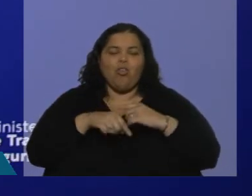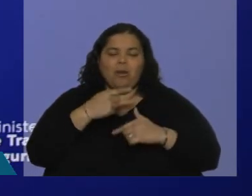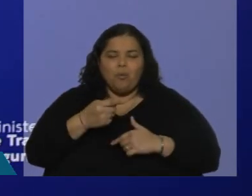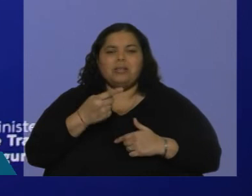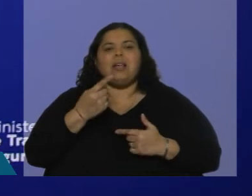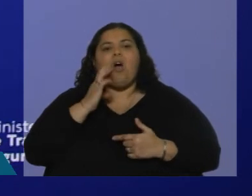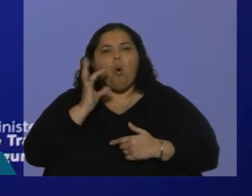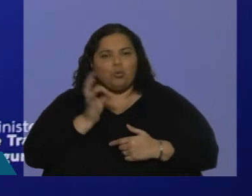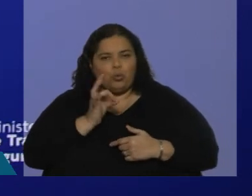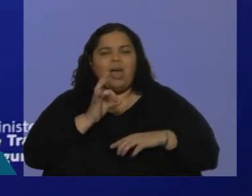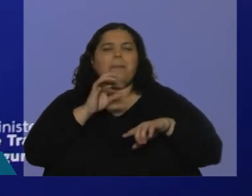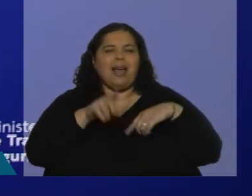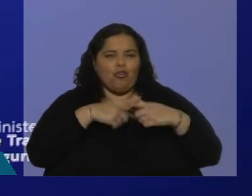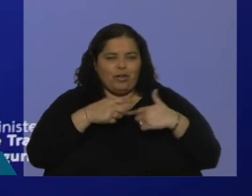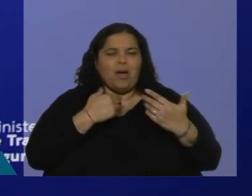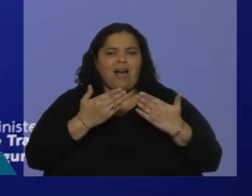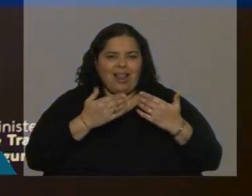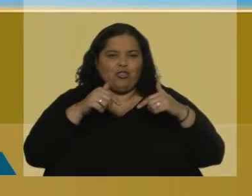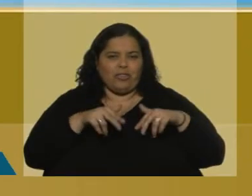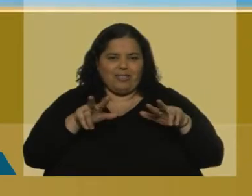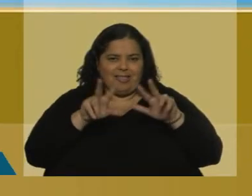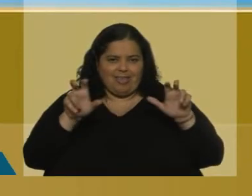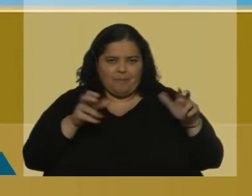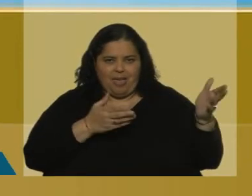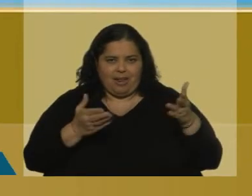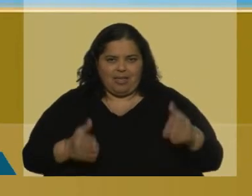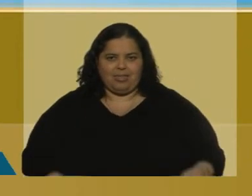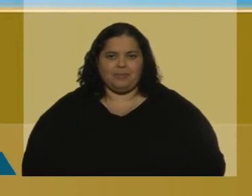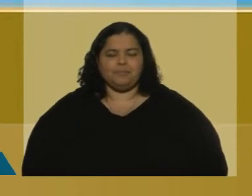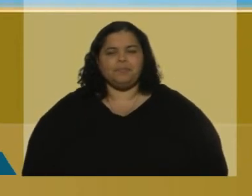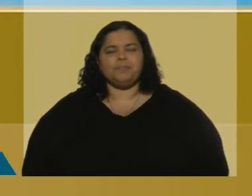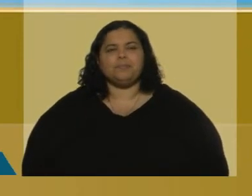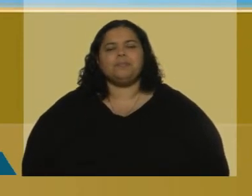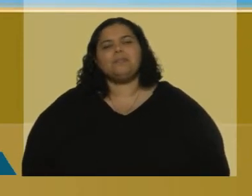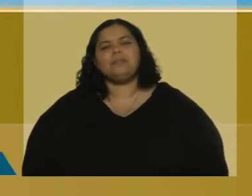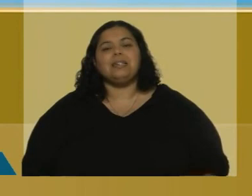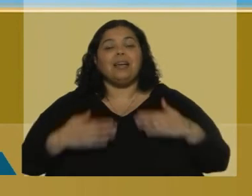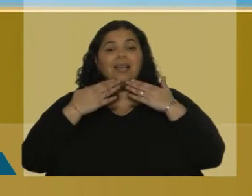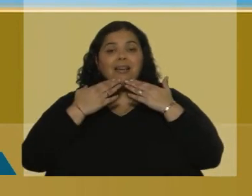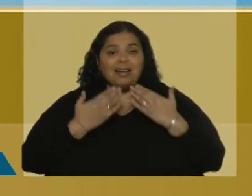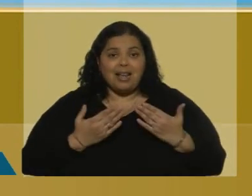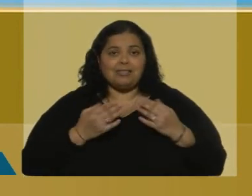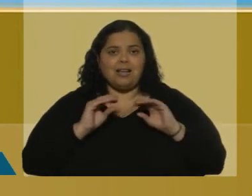para seguir abordando esta temática adelante muy bien gracias a rafael completísimo tu informe